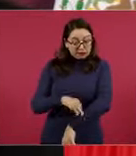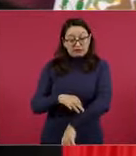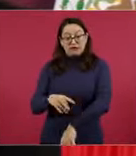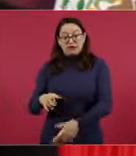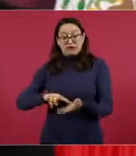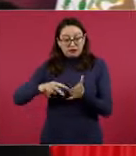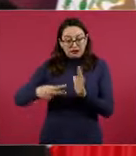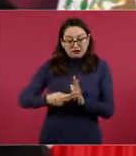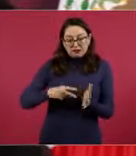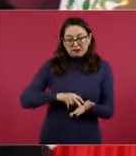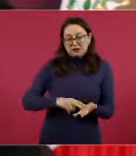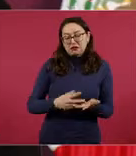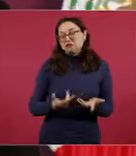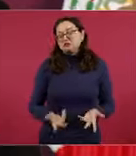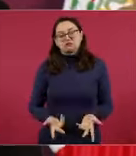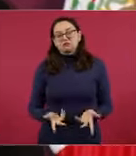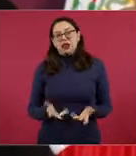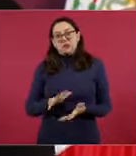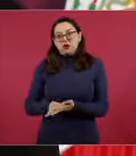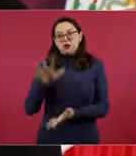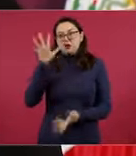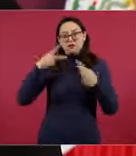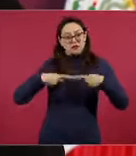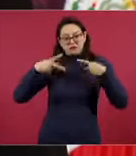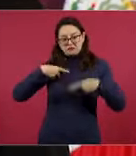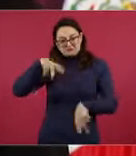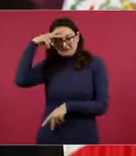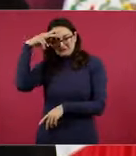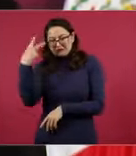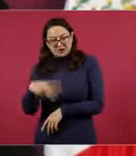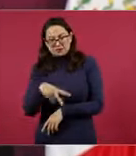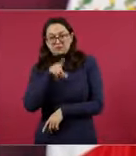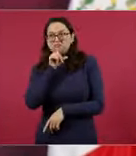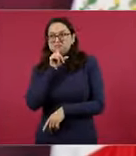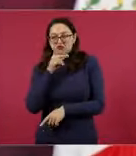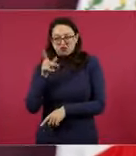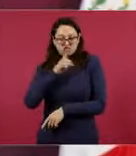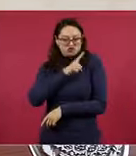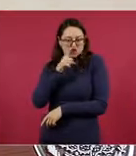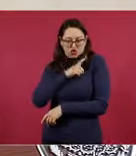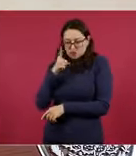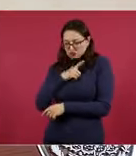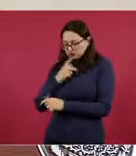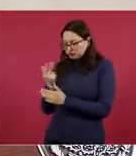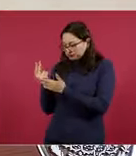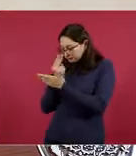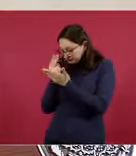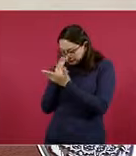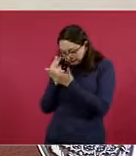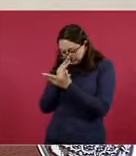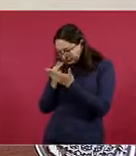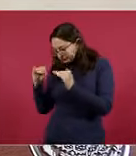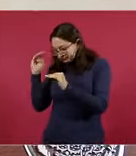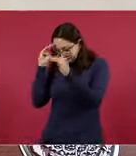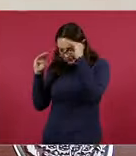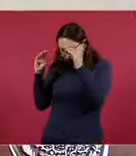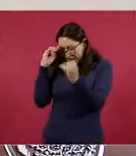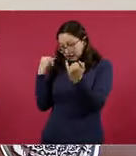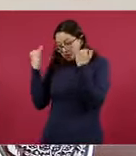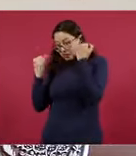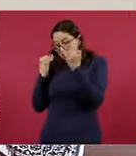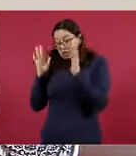Esa casa la diseñó mi madre y ella contrató a los maestros albañiles y